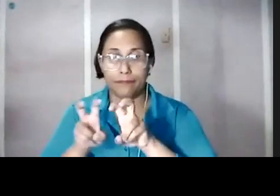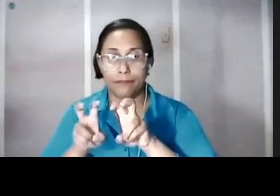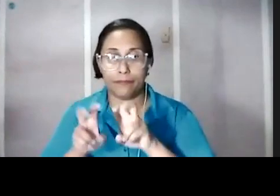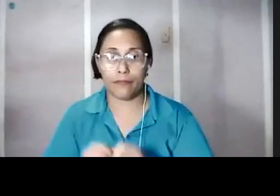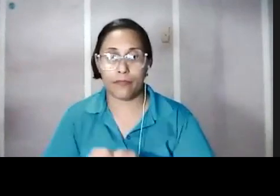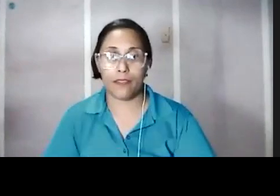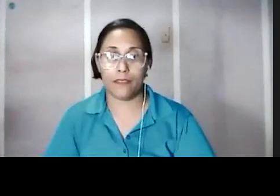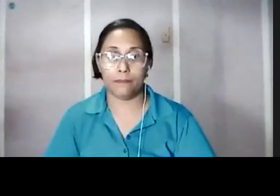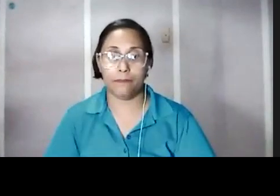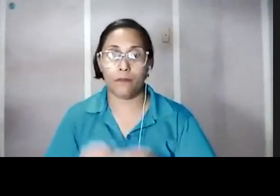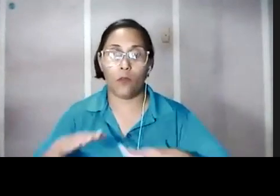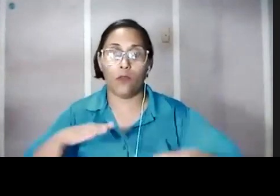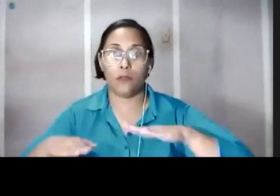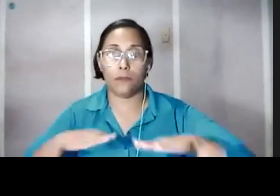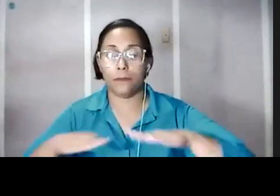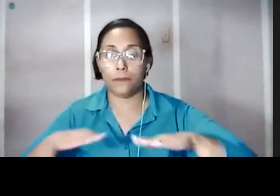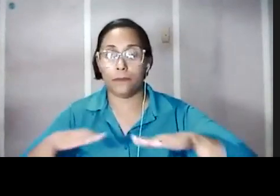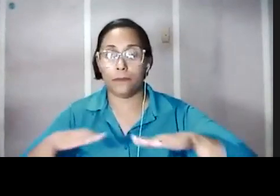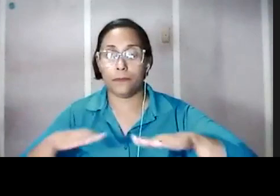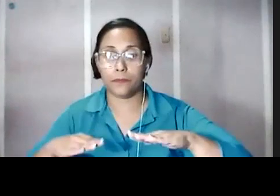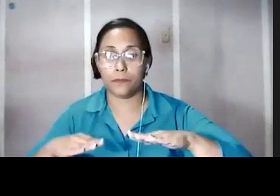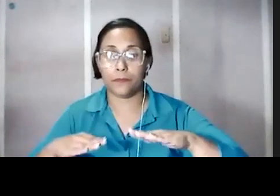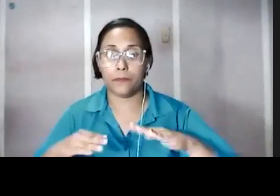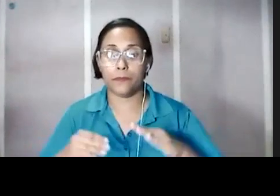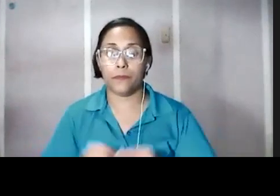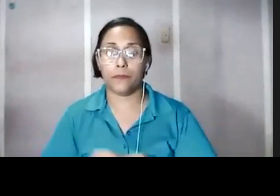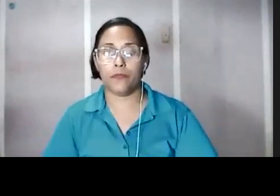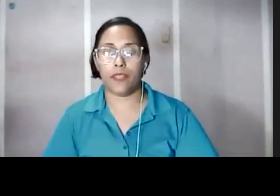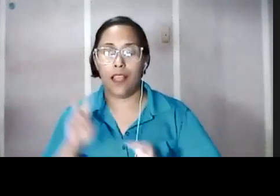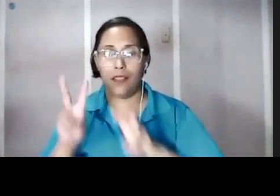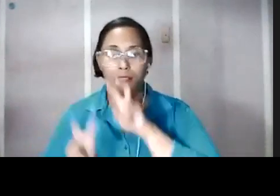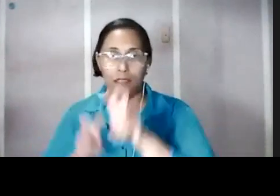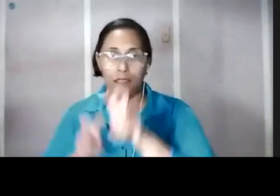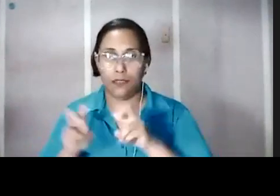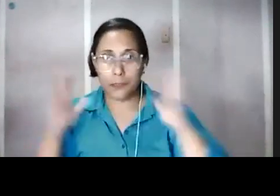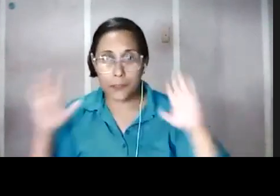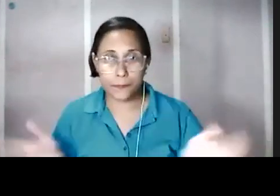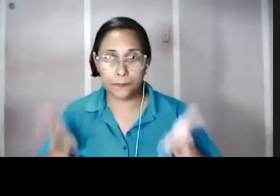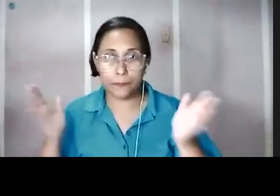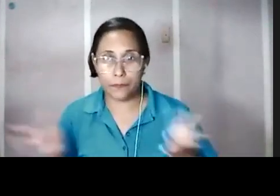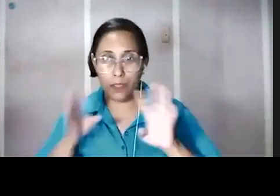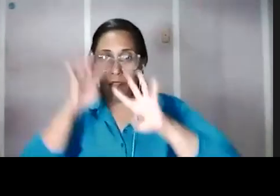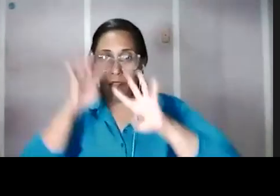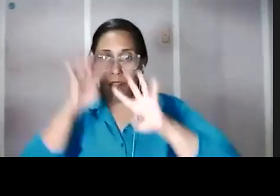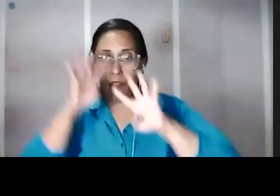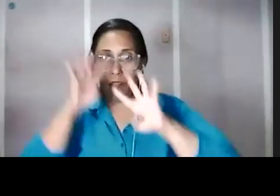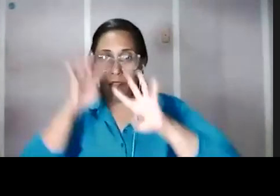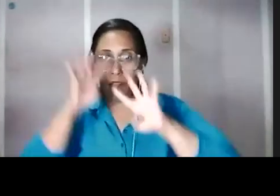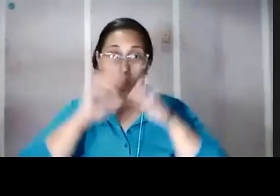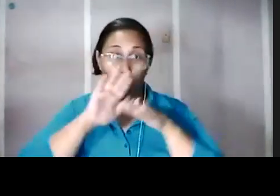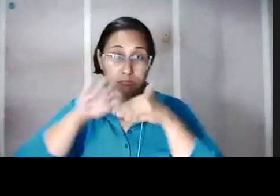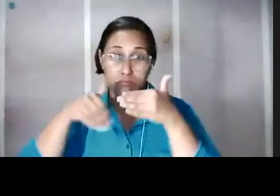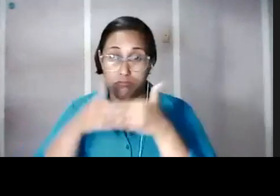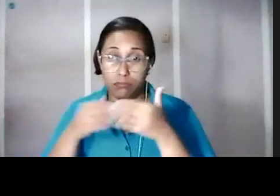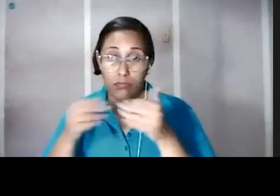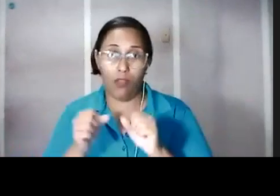aunque su comportamiento, el carnaval estimulaba la creatividad de todos los sectores sociales.